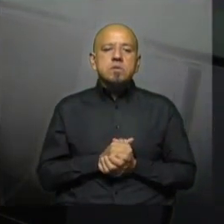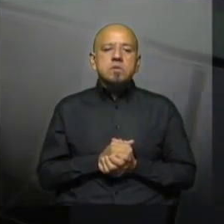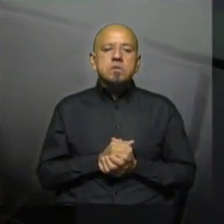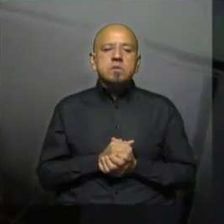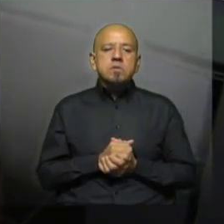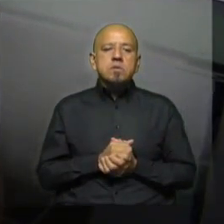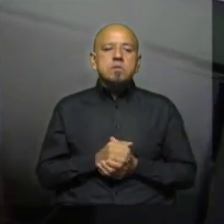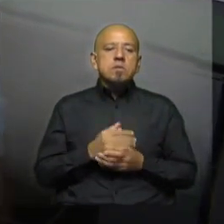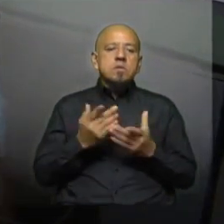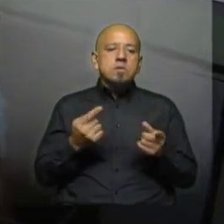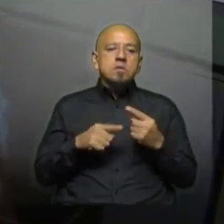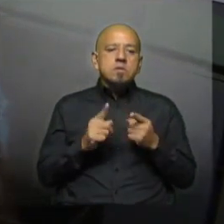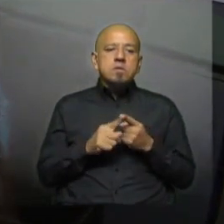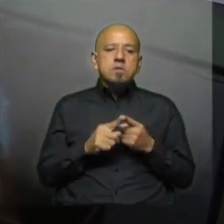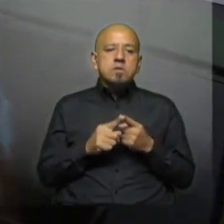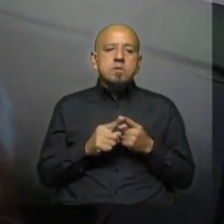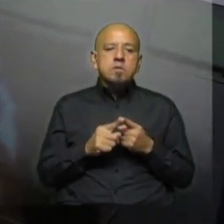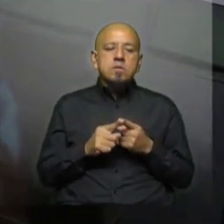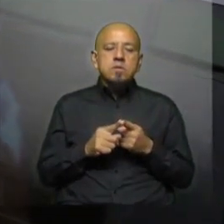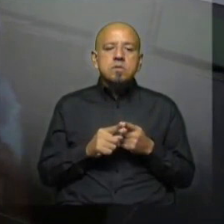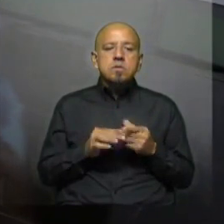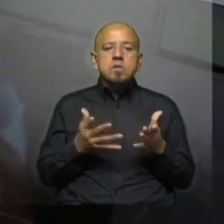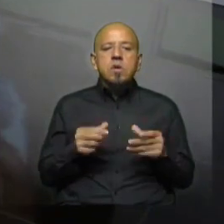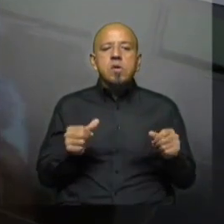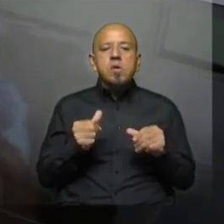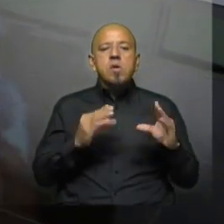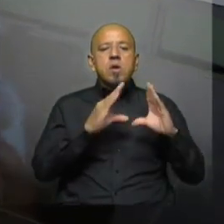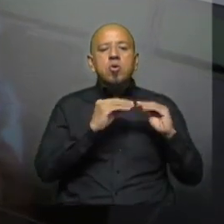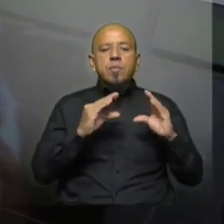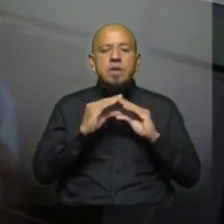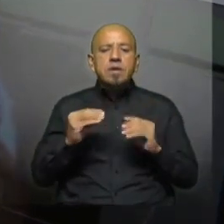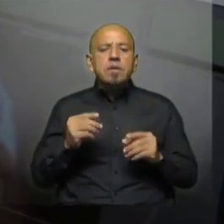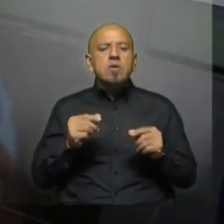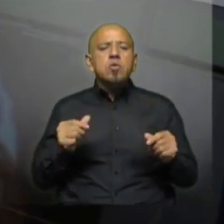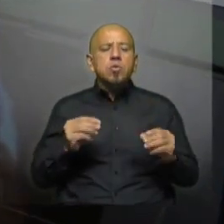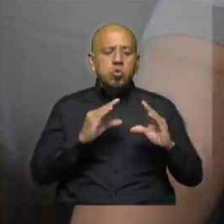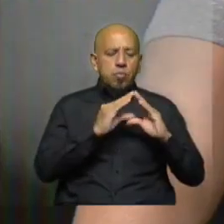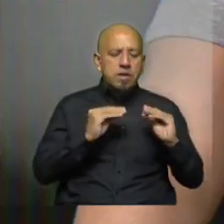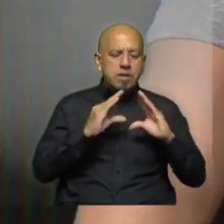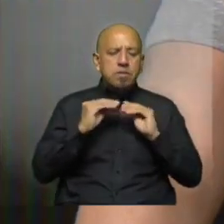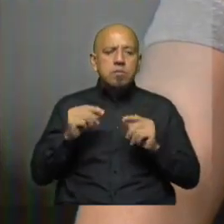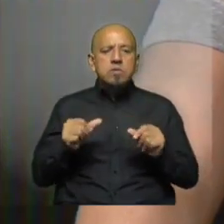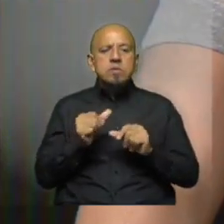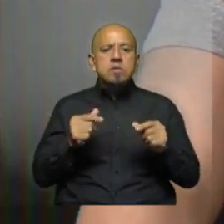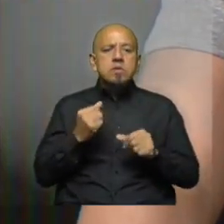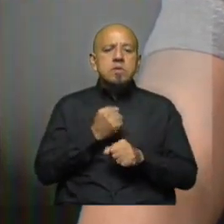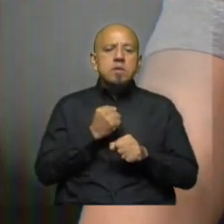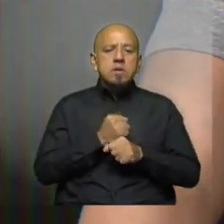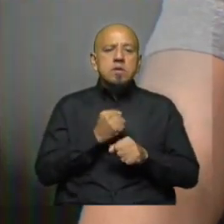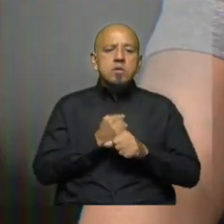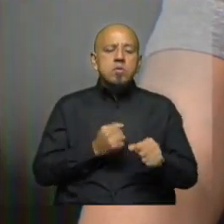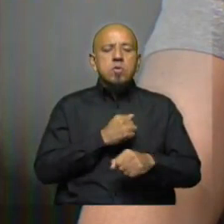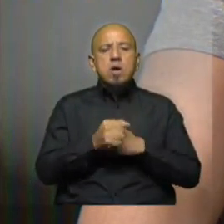No te dejan decir nada. No, esto te preguntaba cómo se forma esta cooperativa con la que vienen trabajando ya hace años, ya ahora no están al